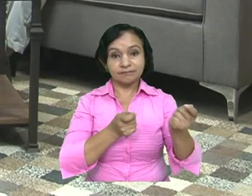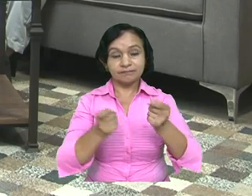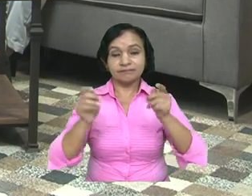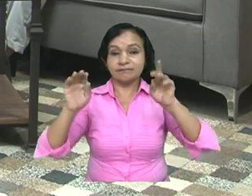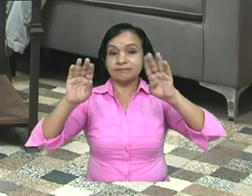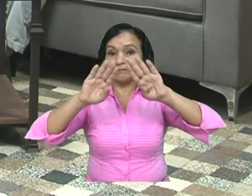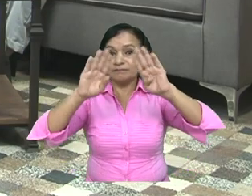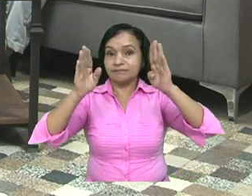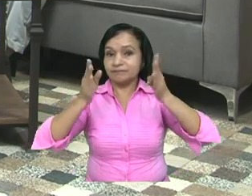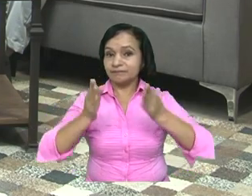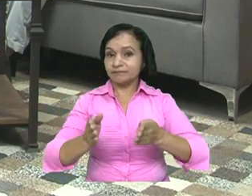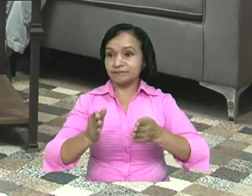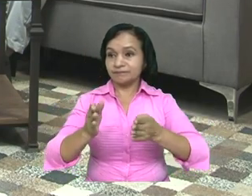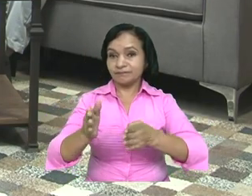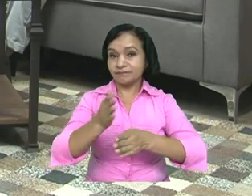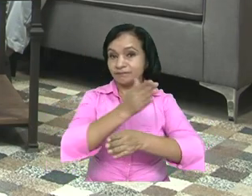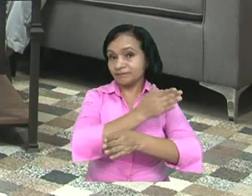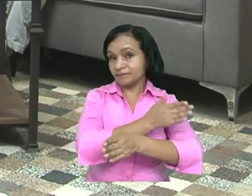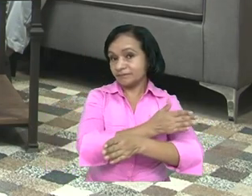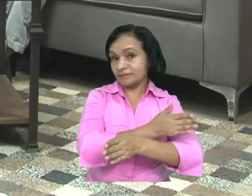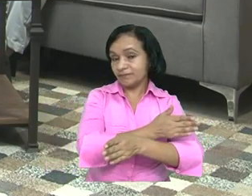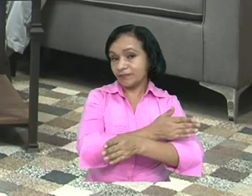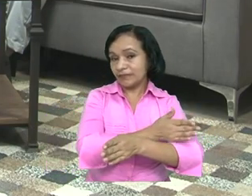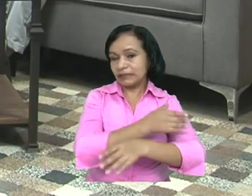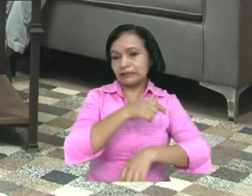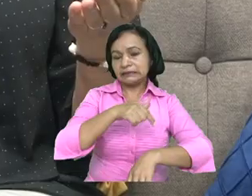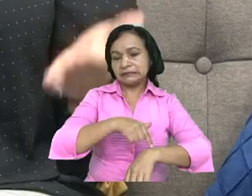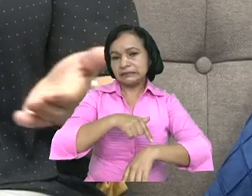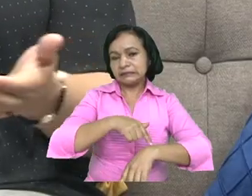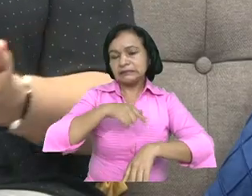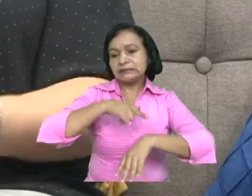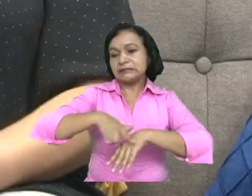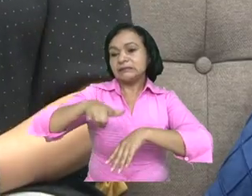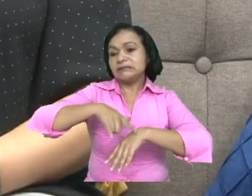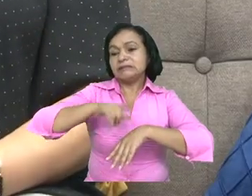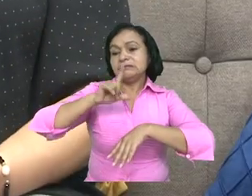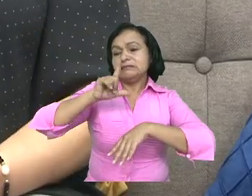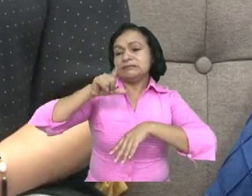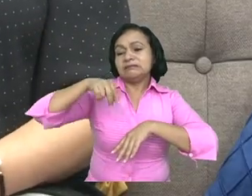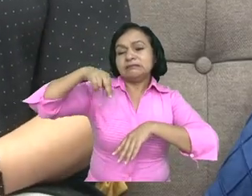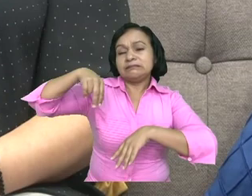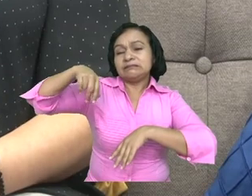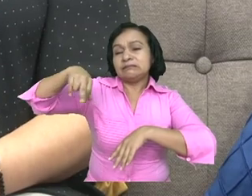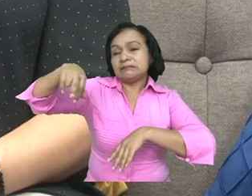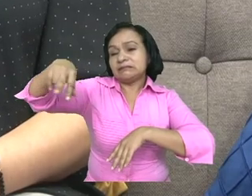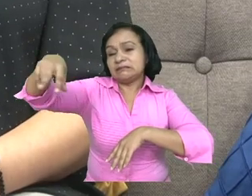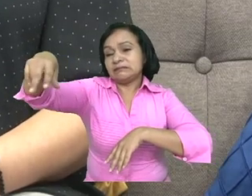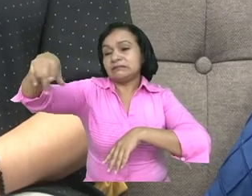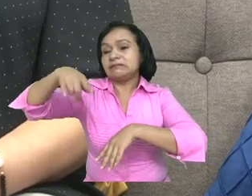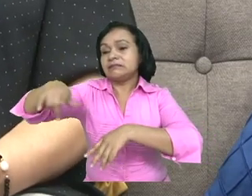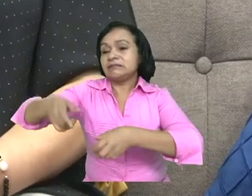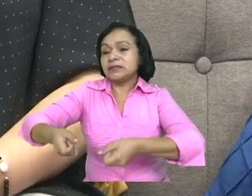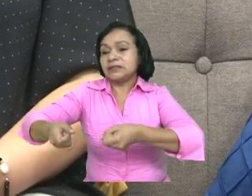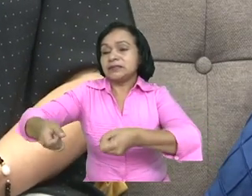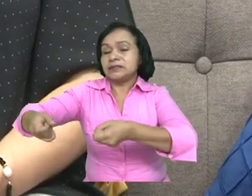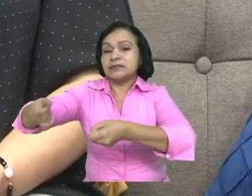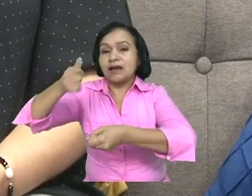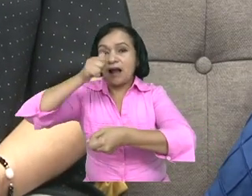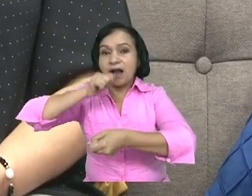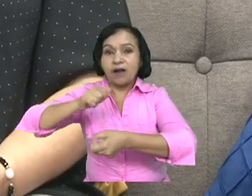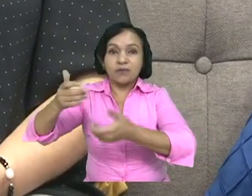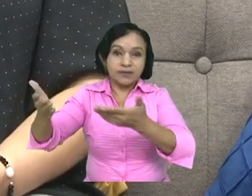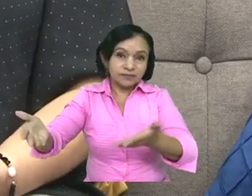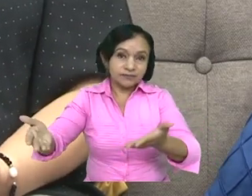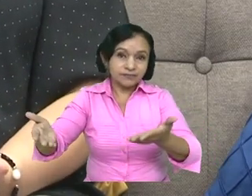mujer que antes dedicaba un tiempo extra a ir a buscar el agua, y ya no digamos